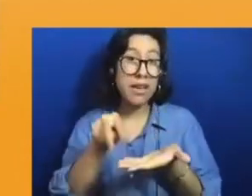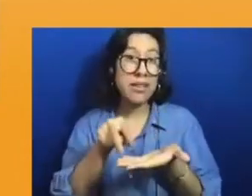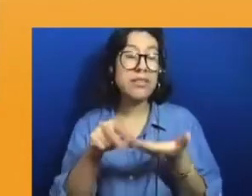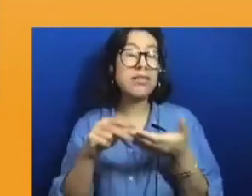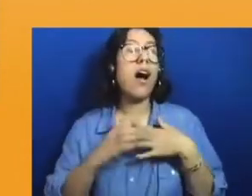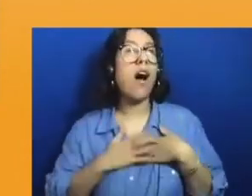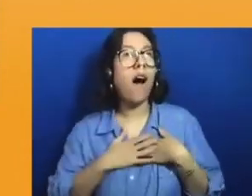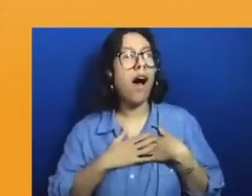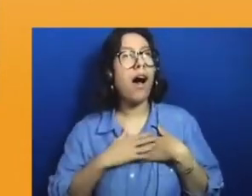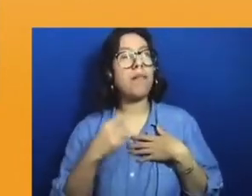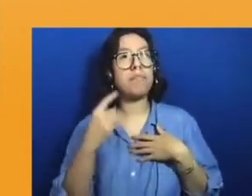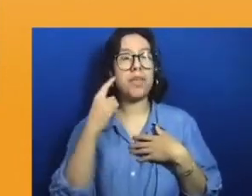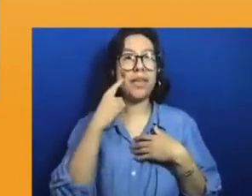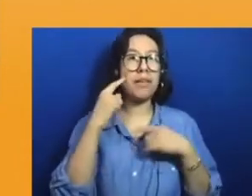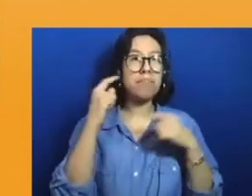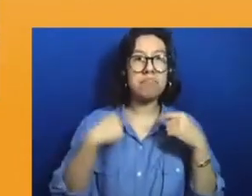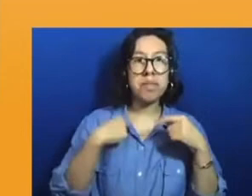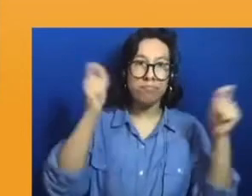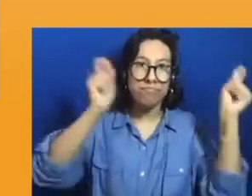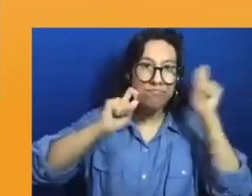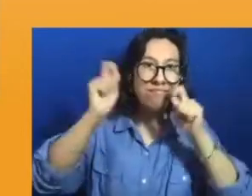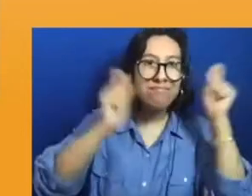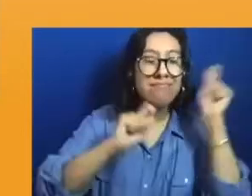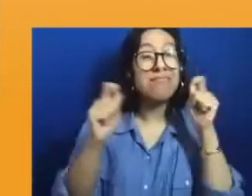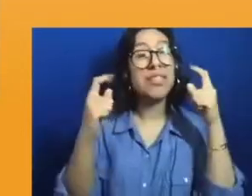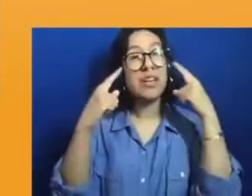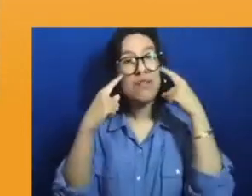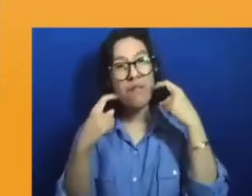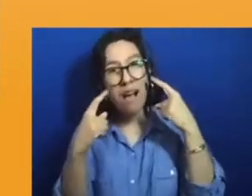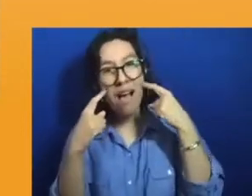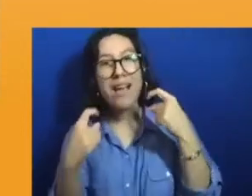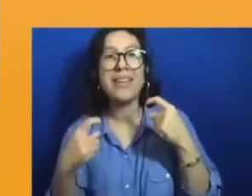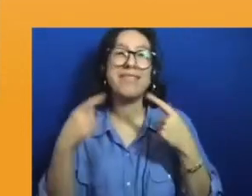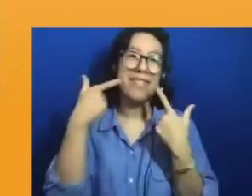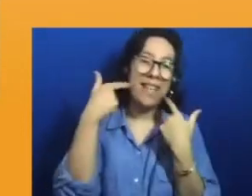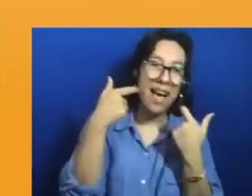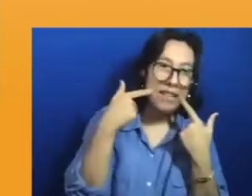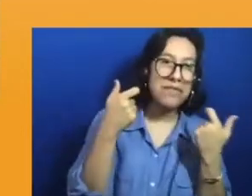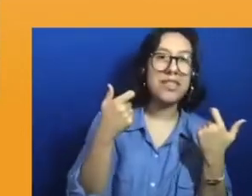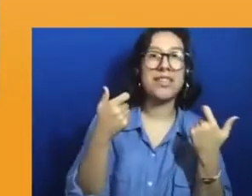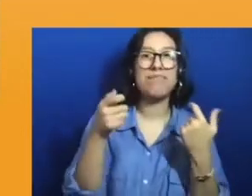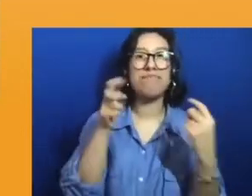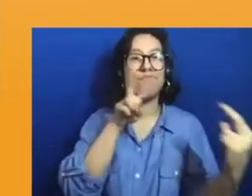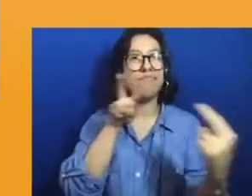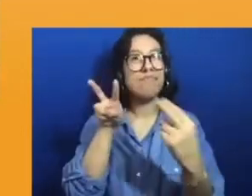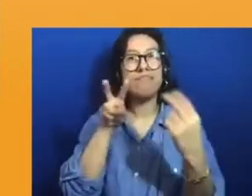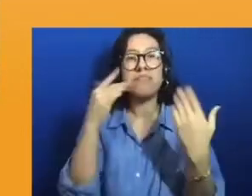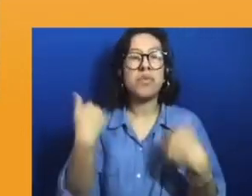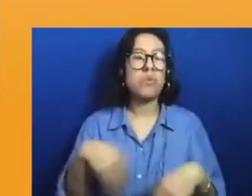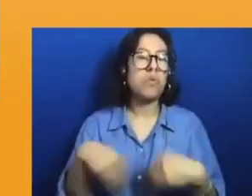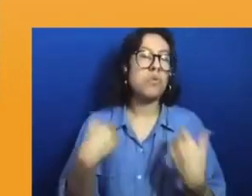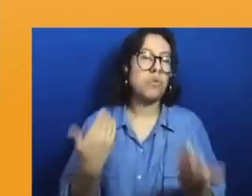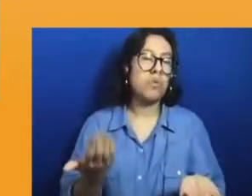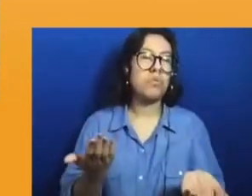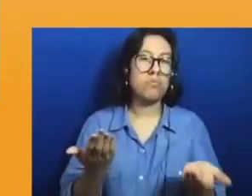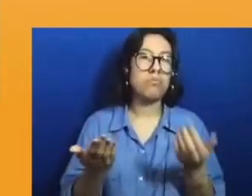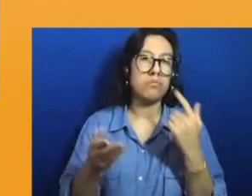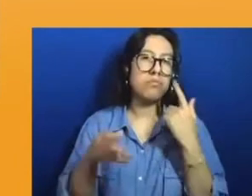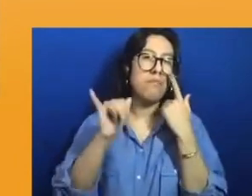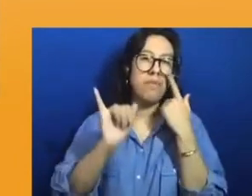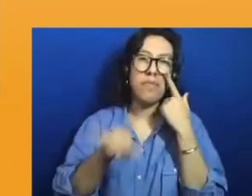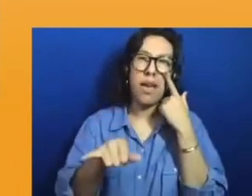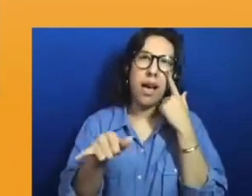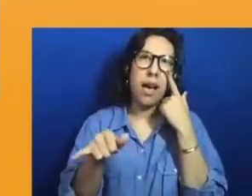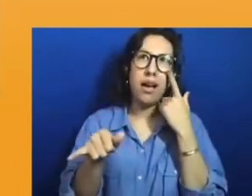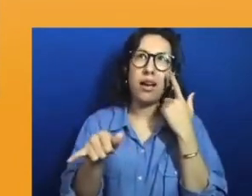personas bailando, me veo haciendo expresiones de la cara y llorando y riéndome. Y es